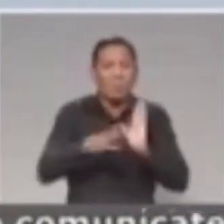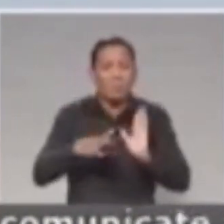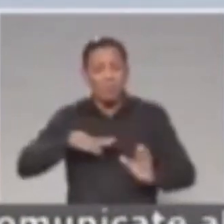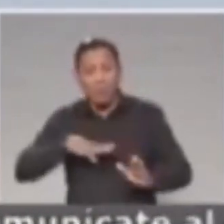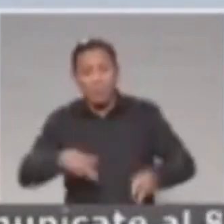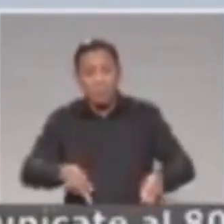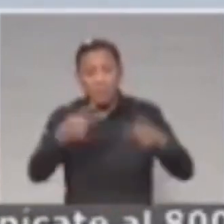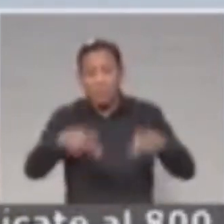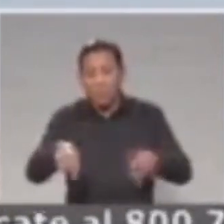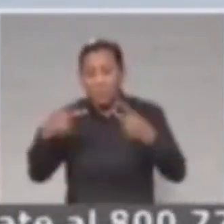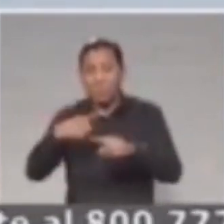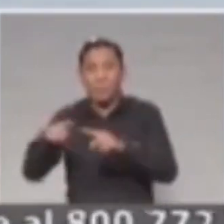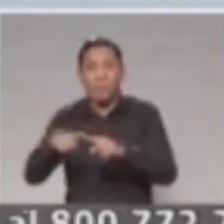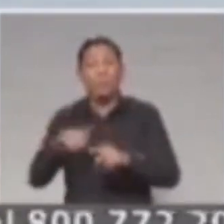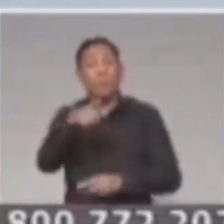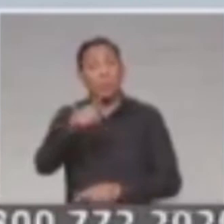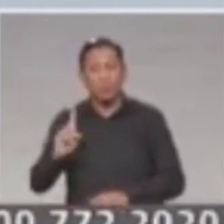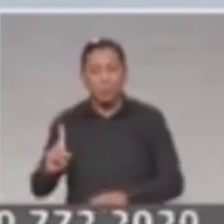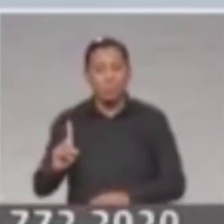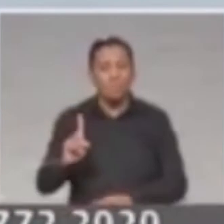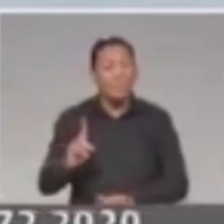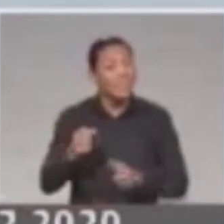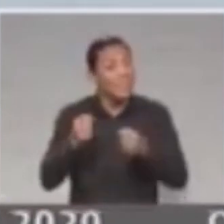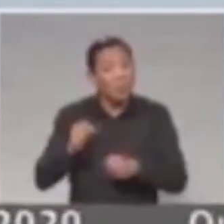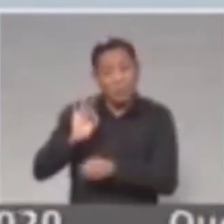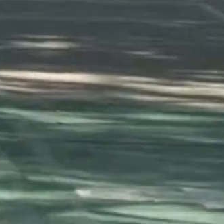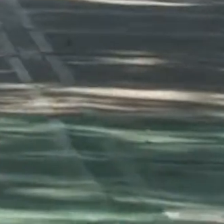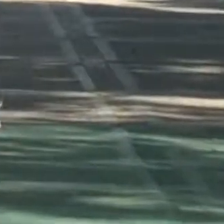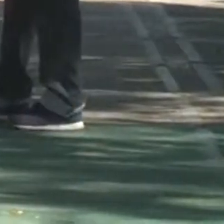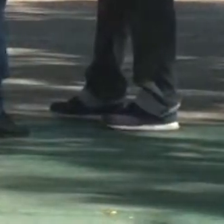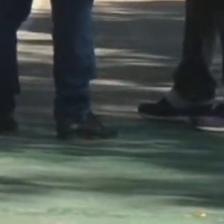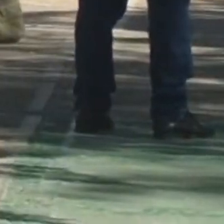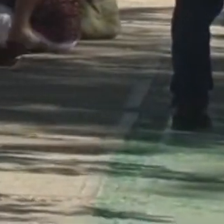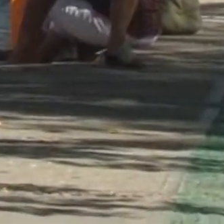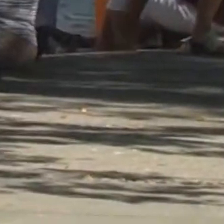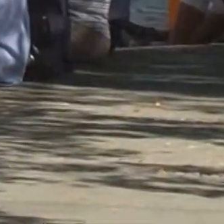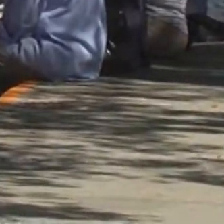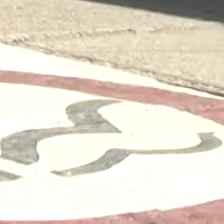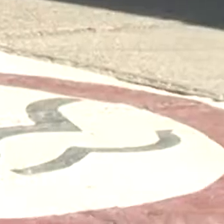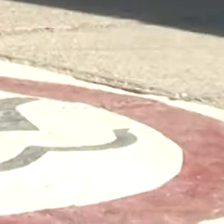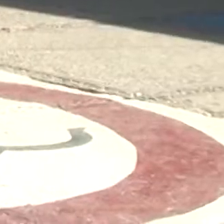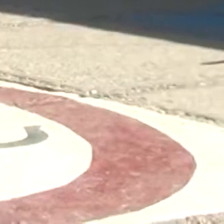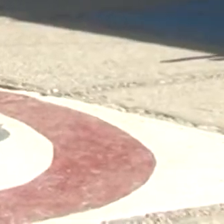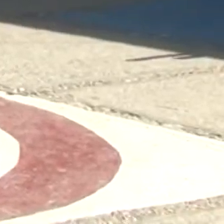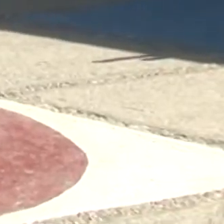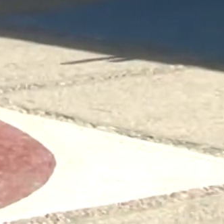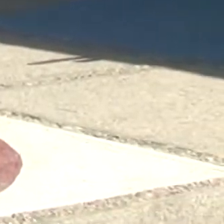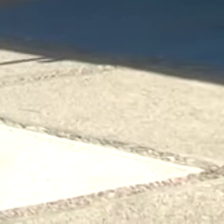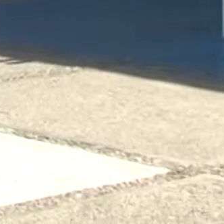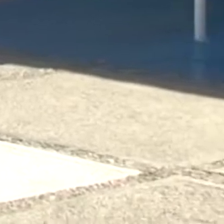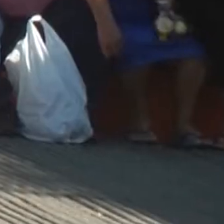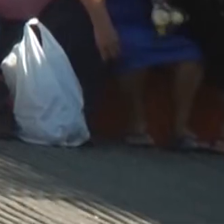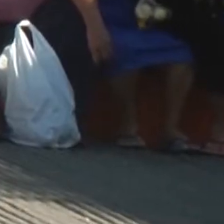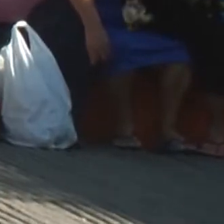vendiendo, también entre seguro. Cabe mencionar que con estas medidas no se prohibirá el acceso a las personas,